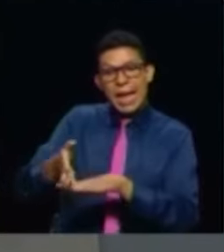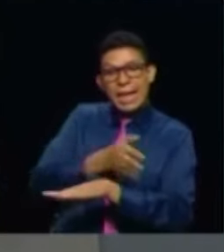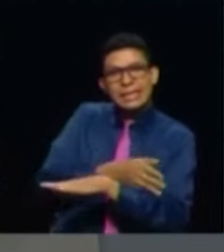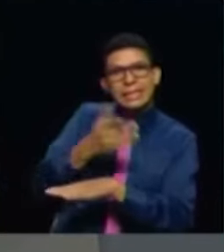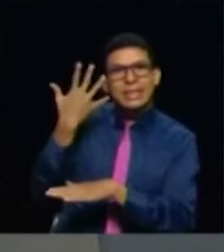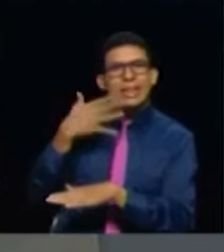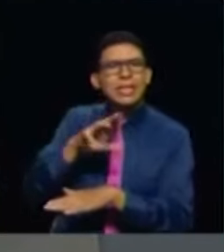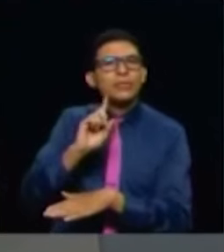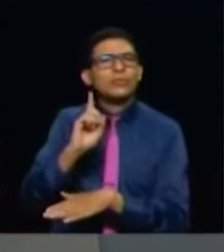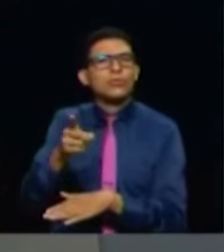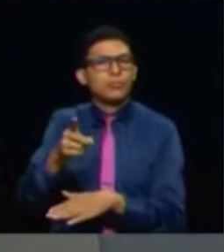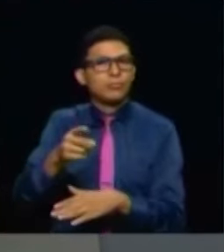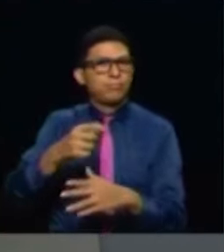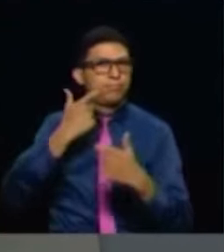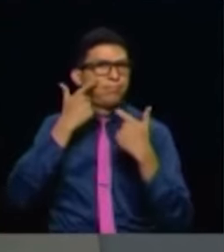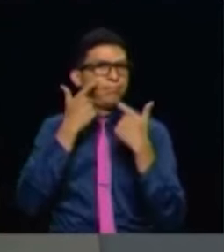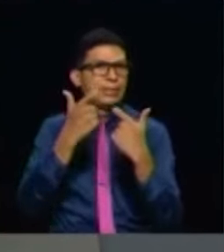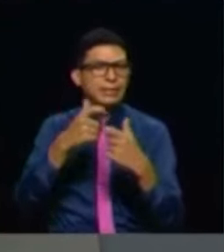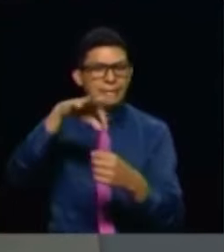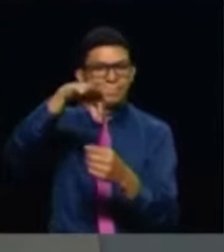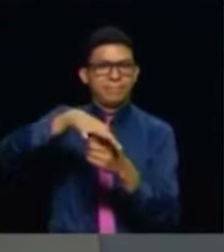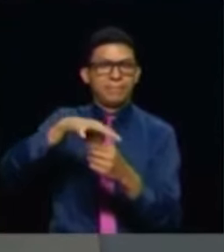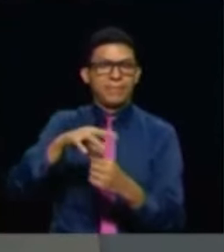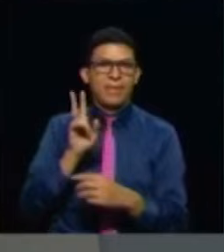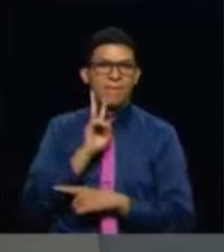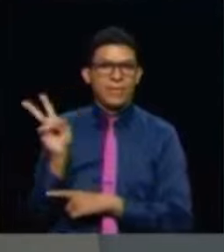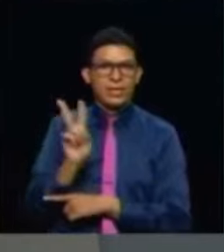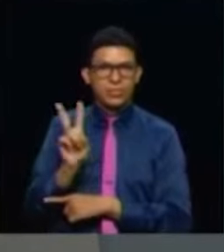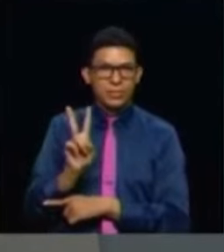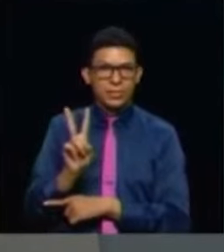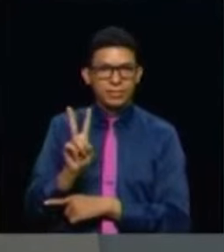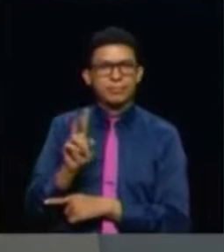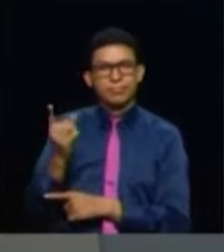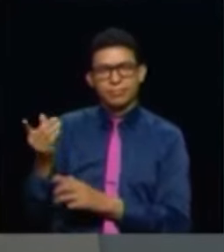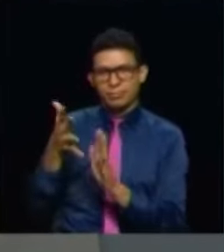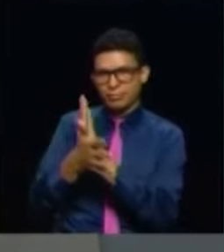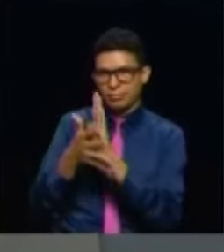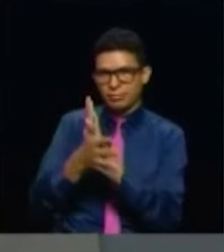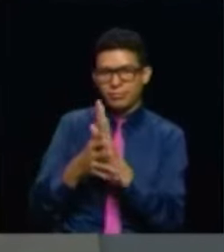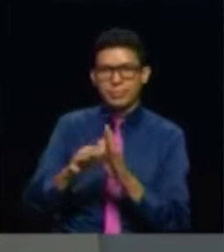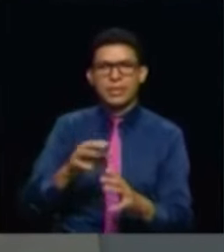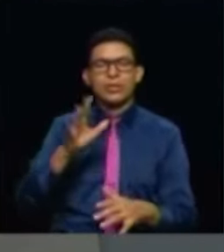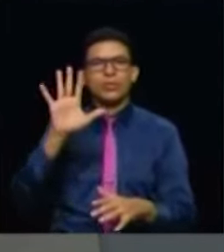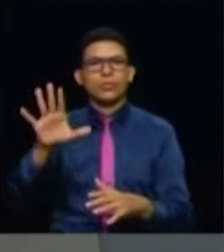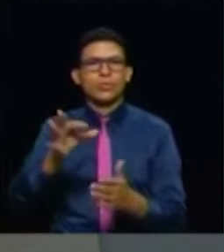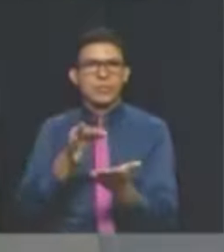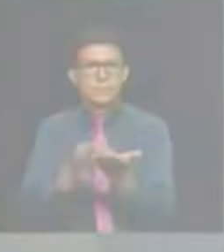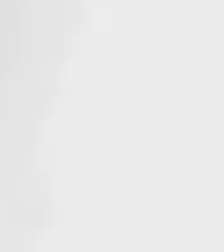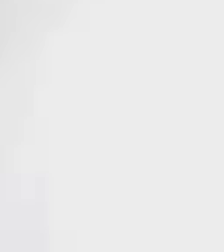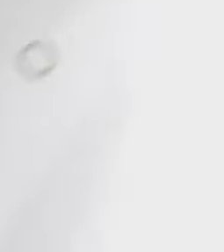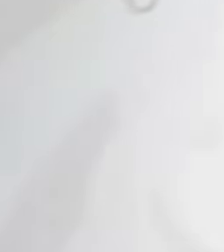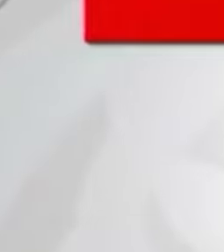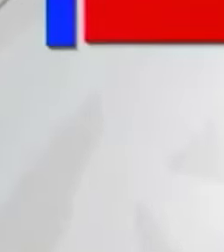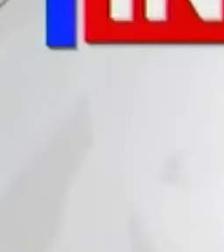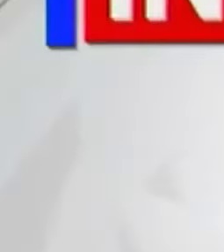la trascendental elección en Venezuela. Álvaro Algarra con el informe desde Caracas.